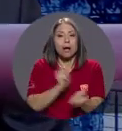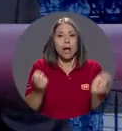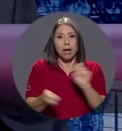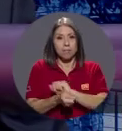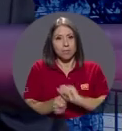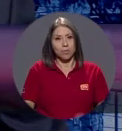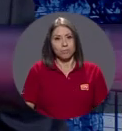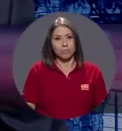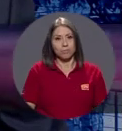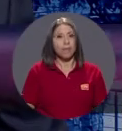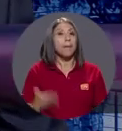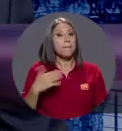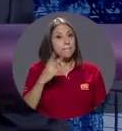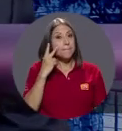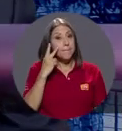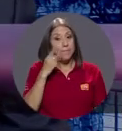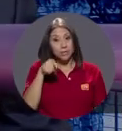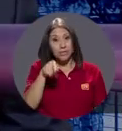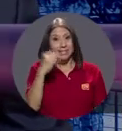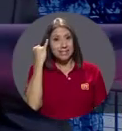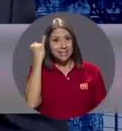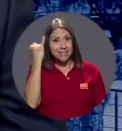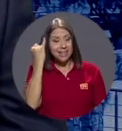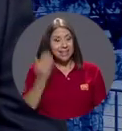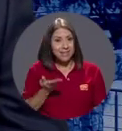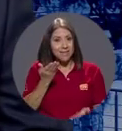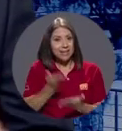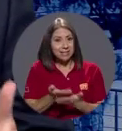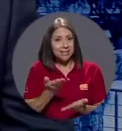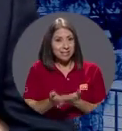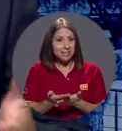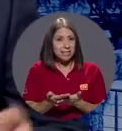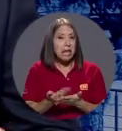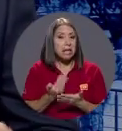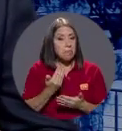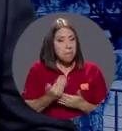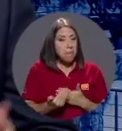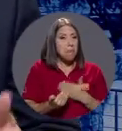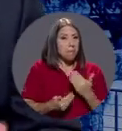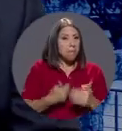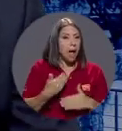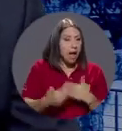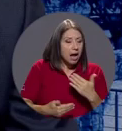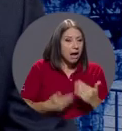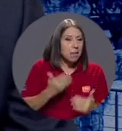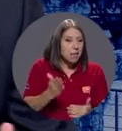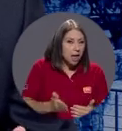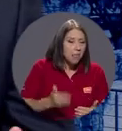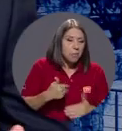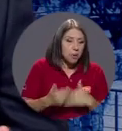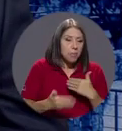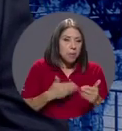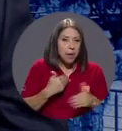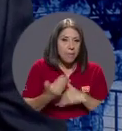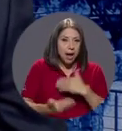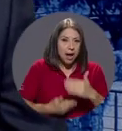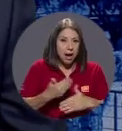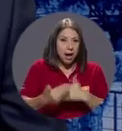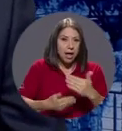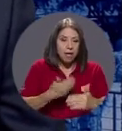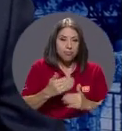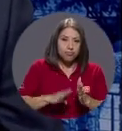cambio y definitivamente vemos que esas iniciativas, bueno, a su paso, pero van caminando, se